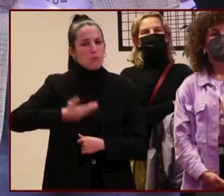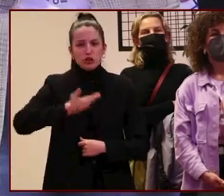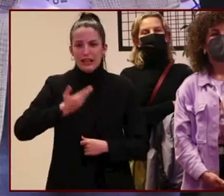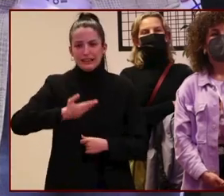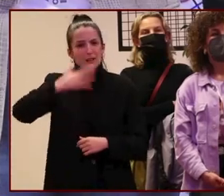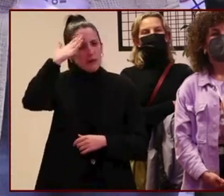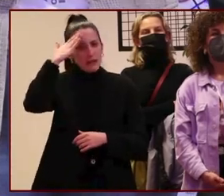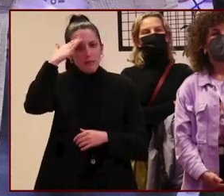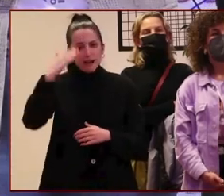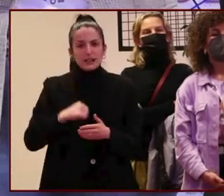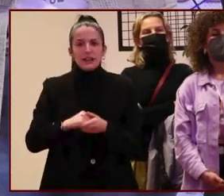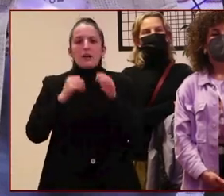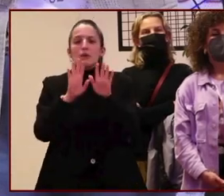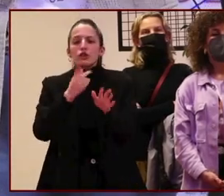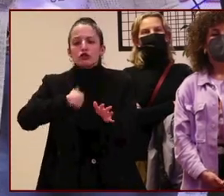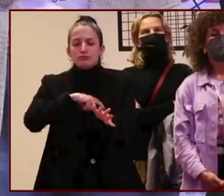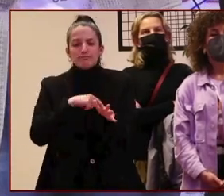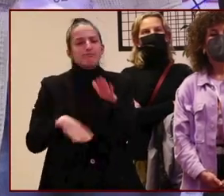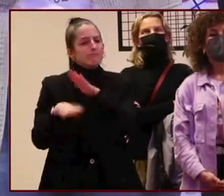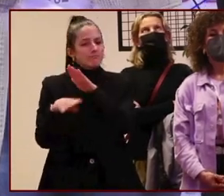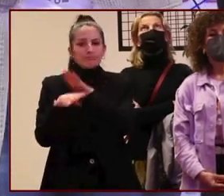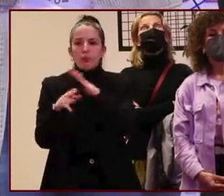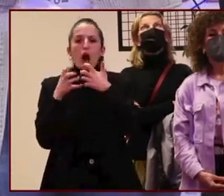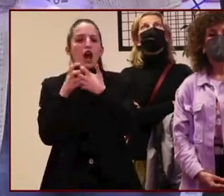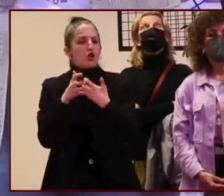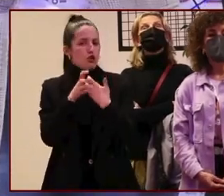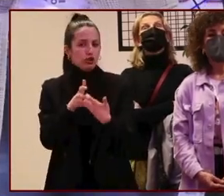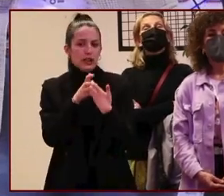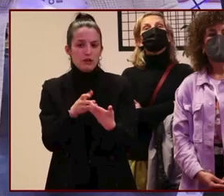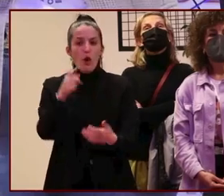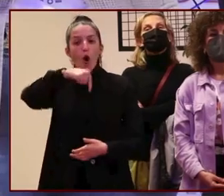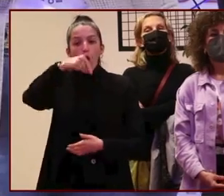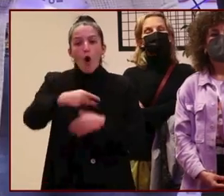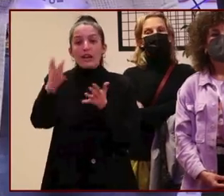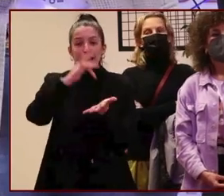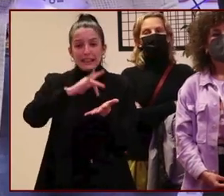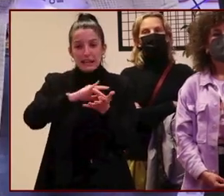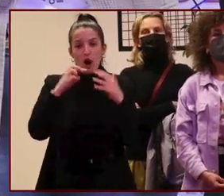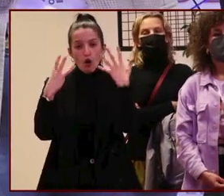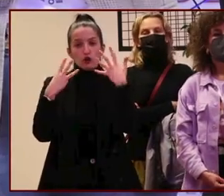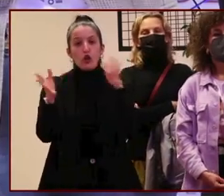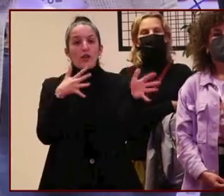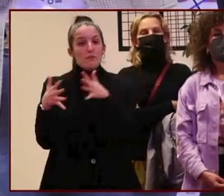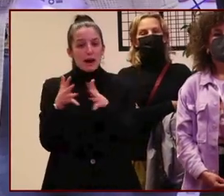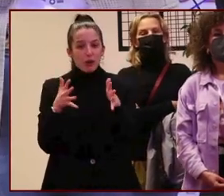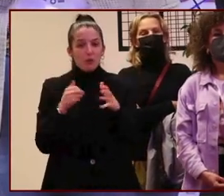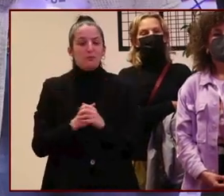somos imparables en este día 8 de marzo